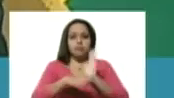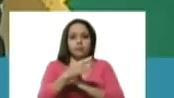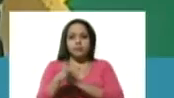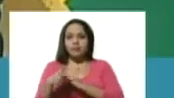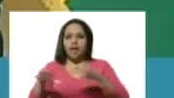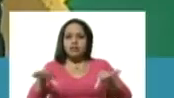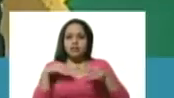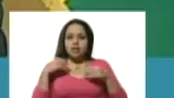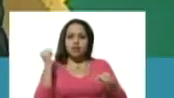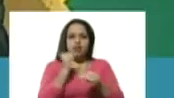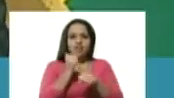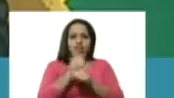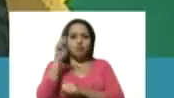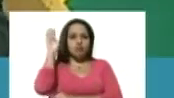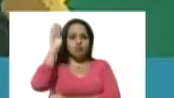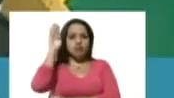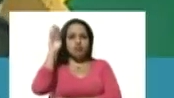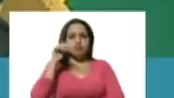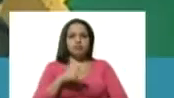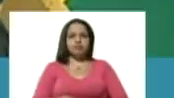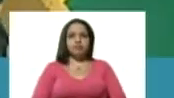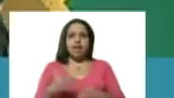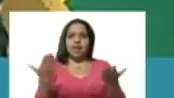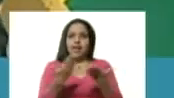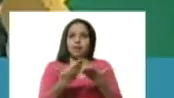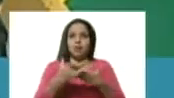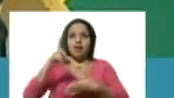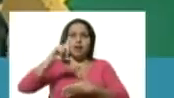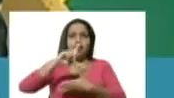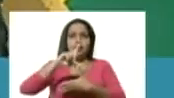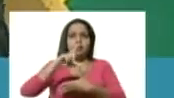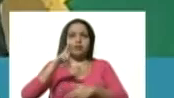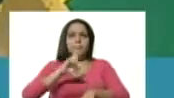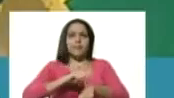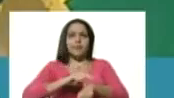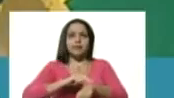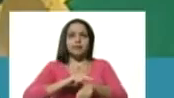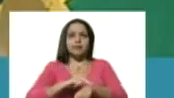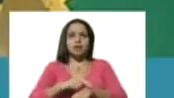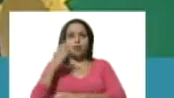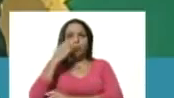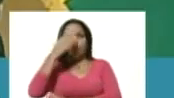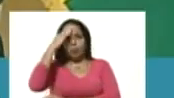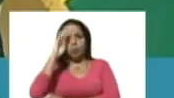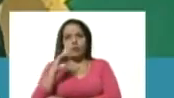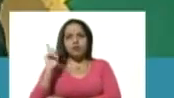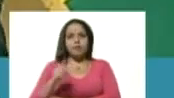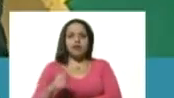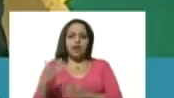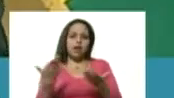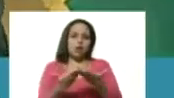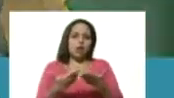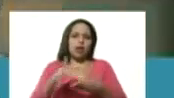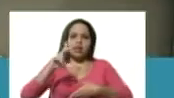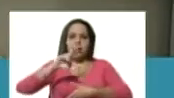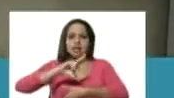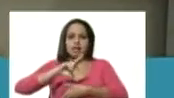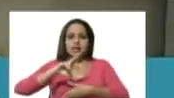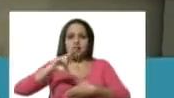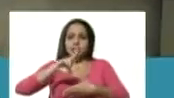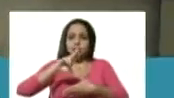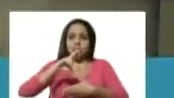grandes tareas del futuro en la Escuela Latinoamericana de Medicina en Cuba, en la Escuela Latinoamericana de Medicina aquí